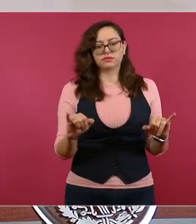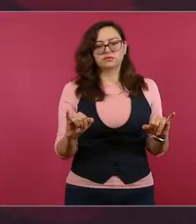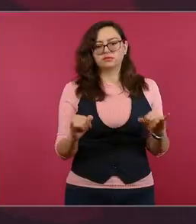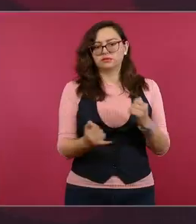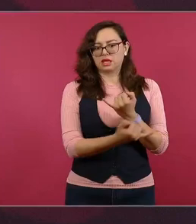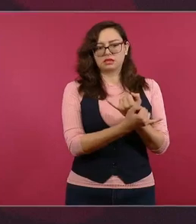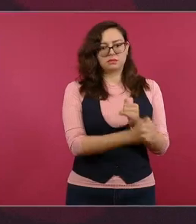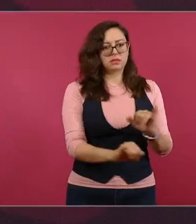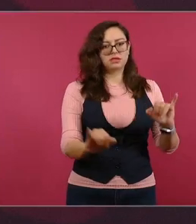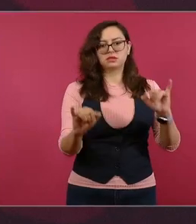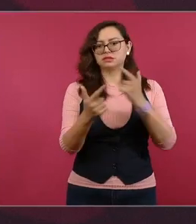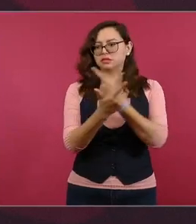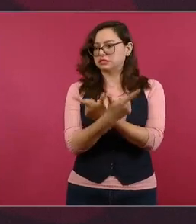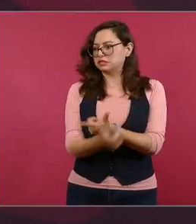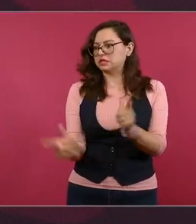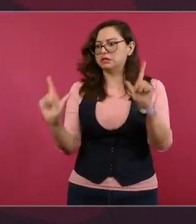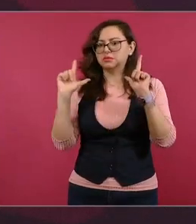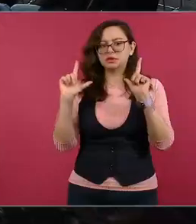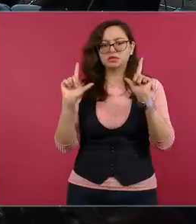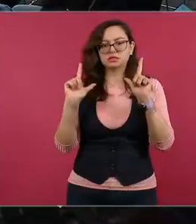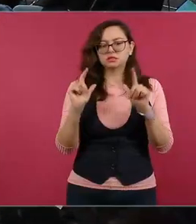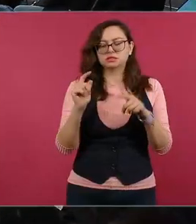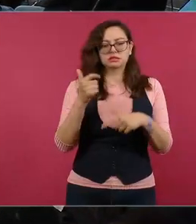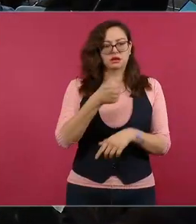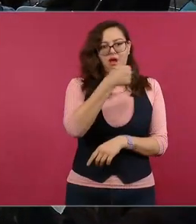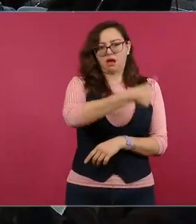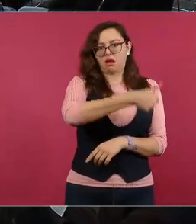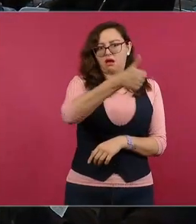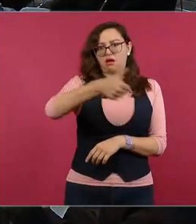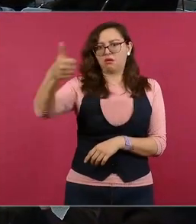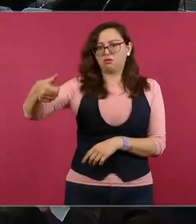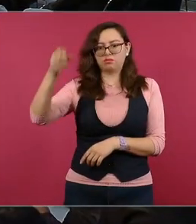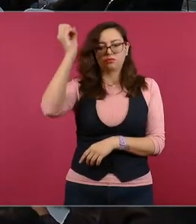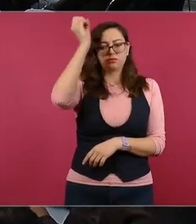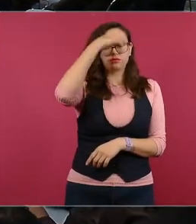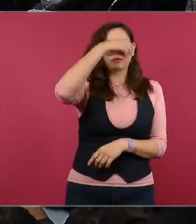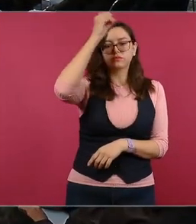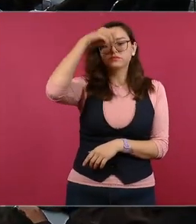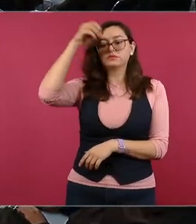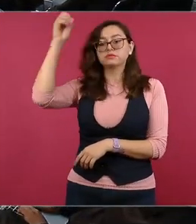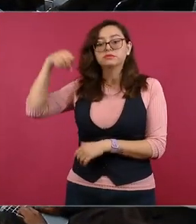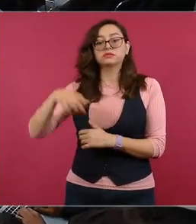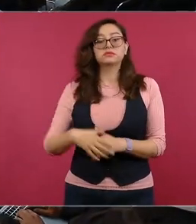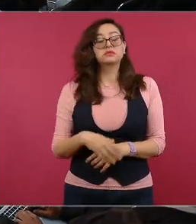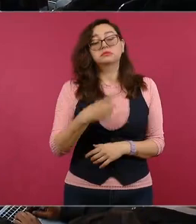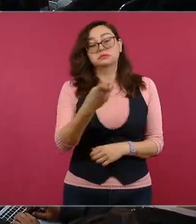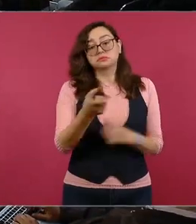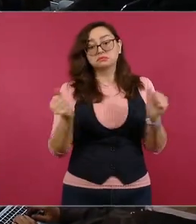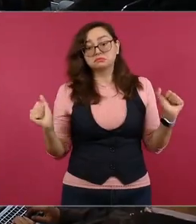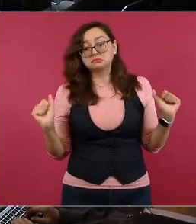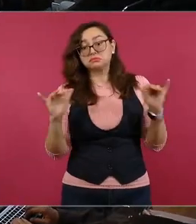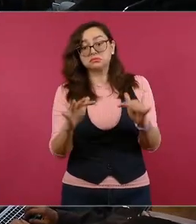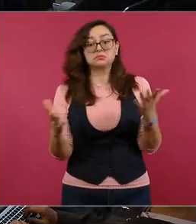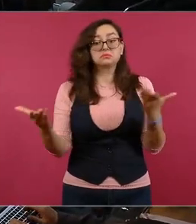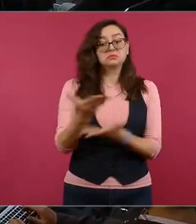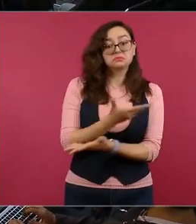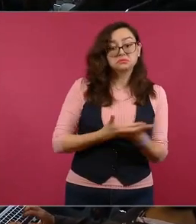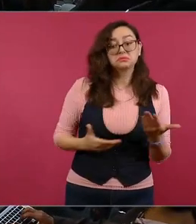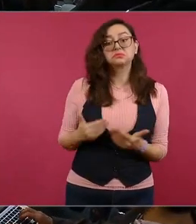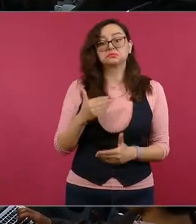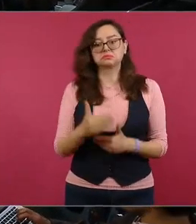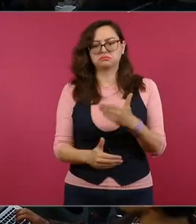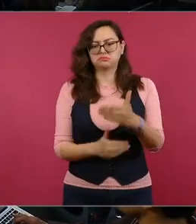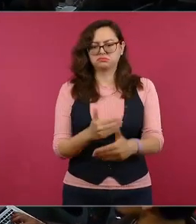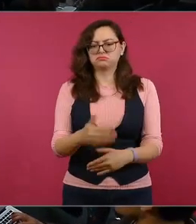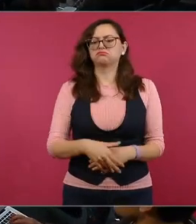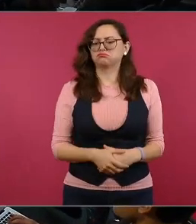Somos libres independientes en estos reencuentros habido avances algún avance s Cómo no se avanzó